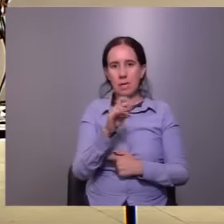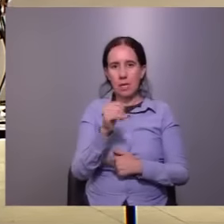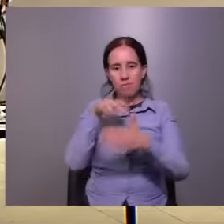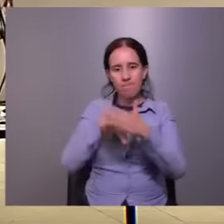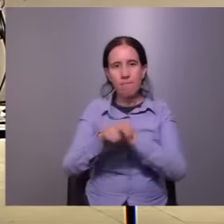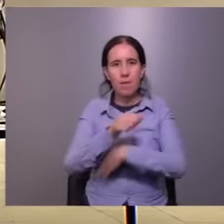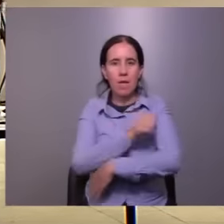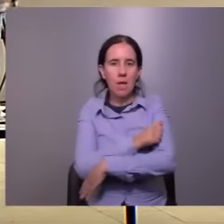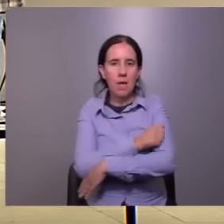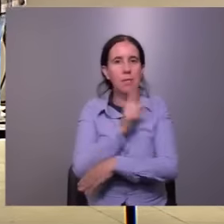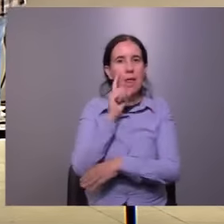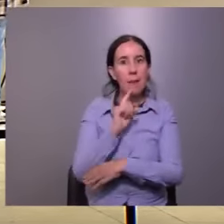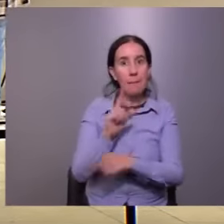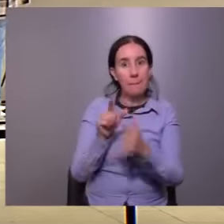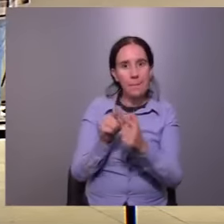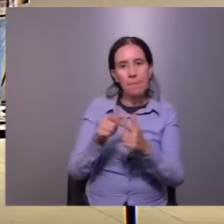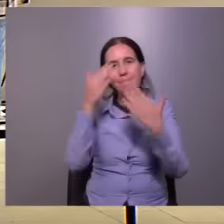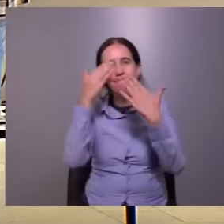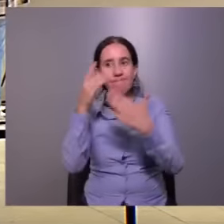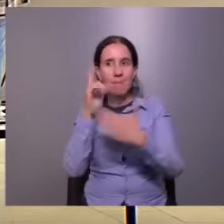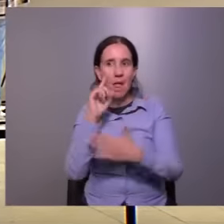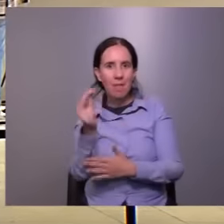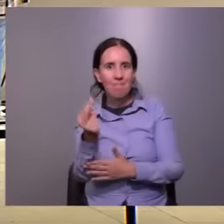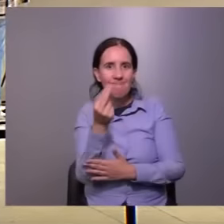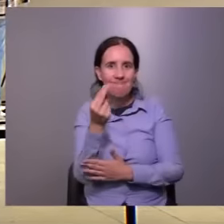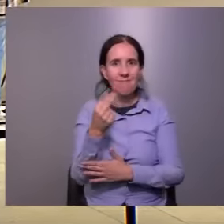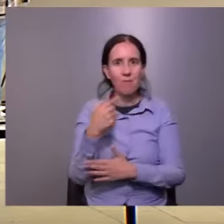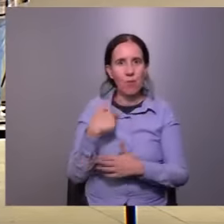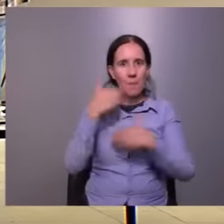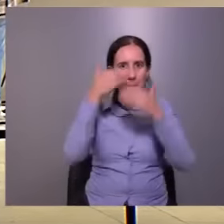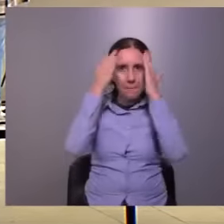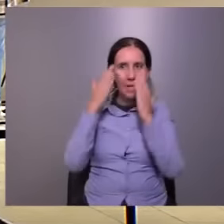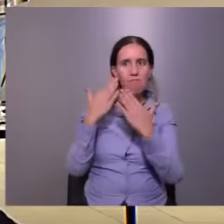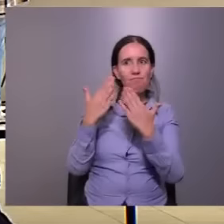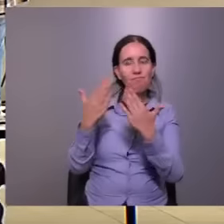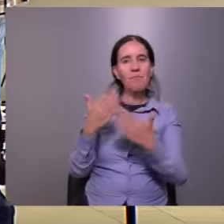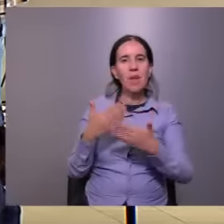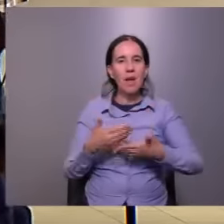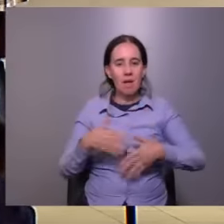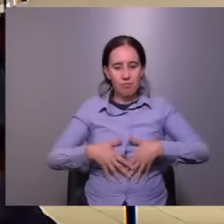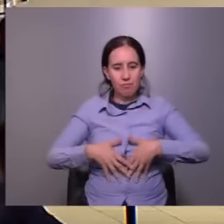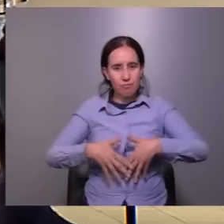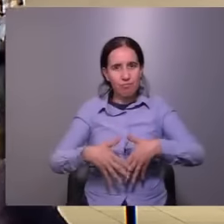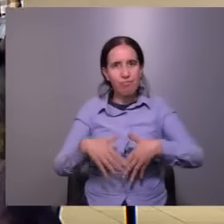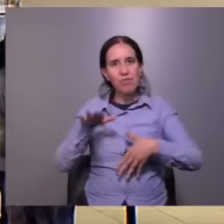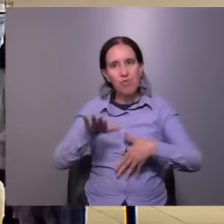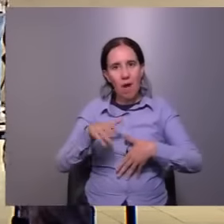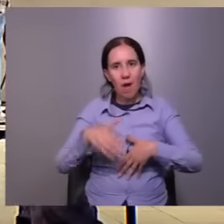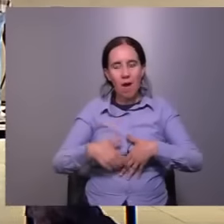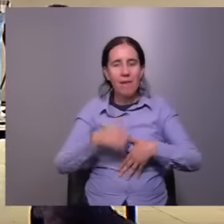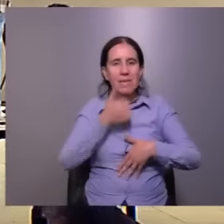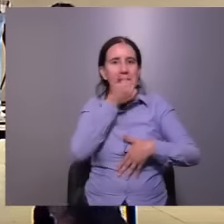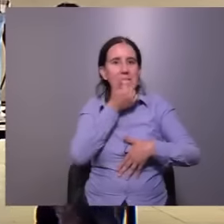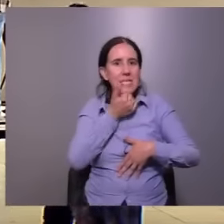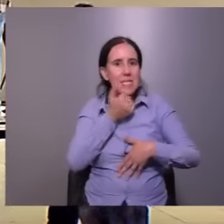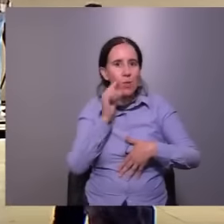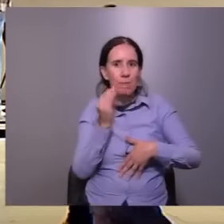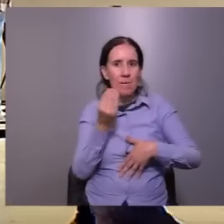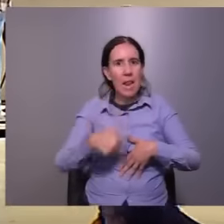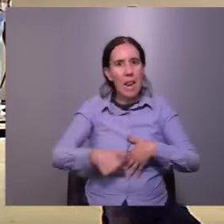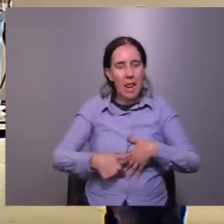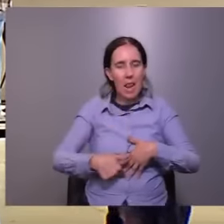Judá. Entró en casa de Zacarías y saludó a Isabel. Aconteció que, en cuanto Isabel oyó